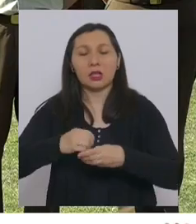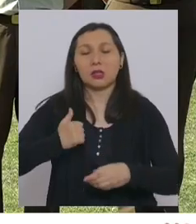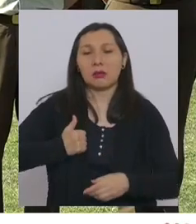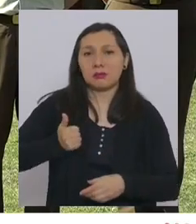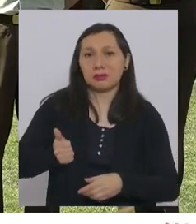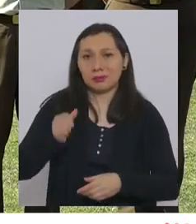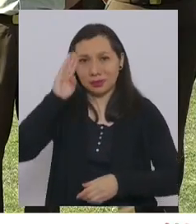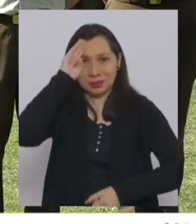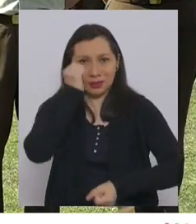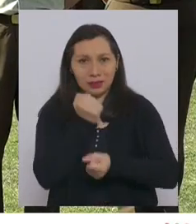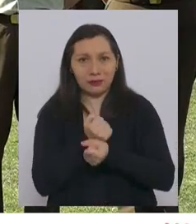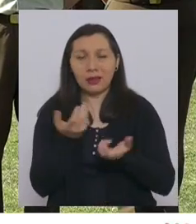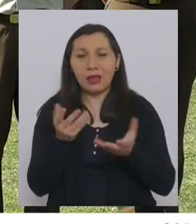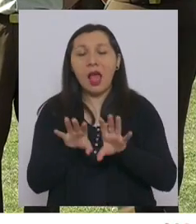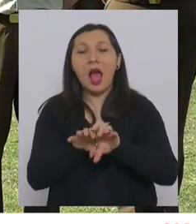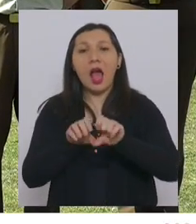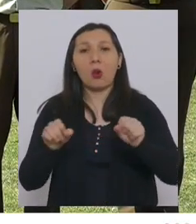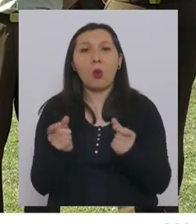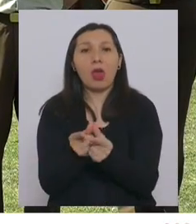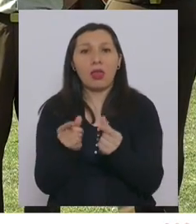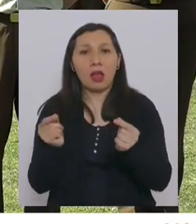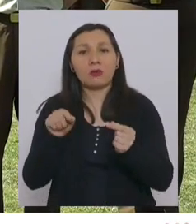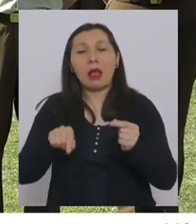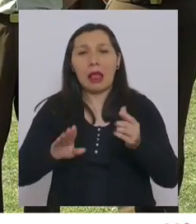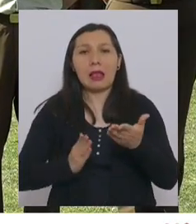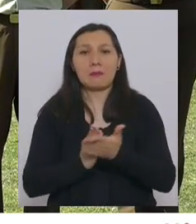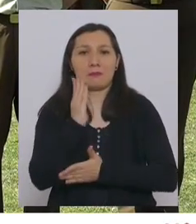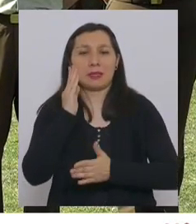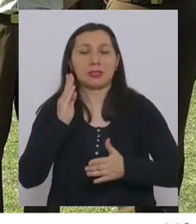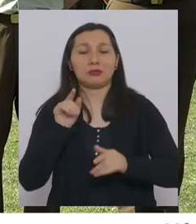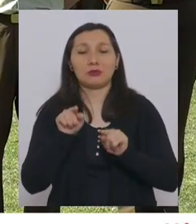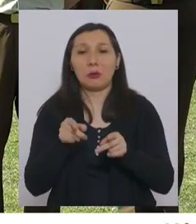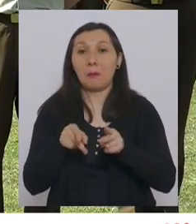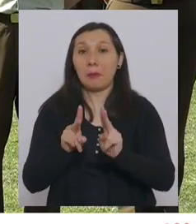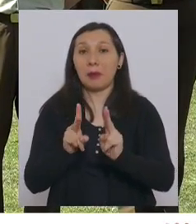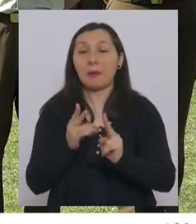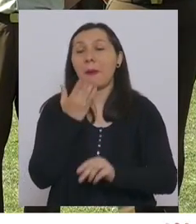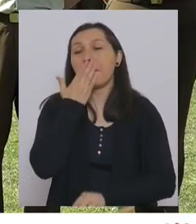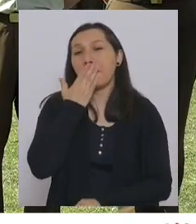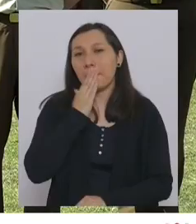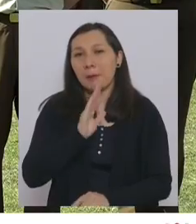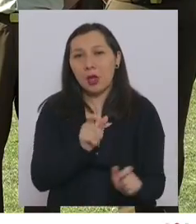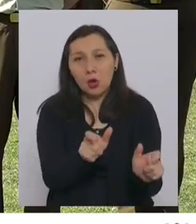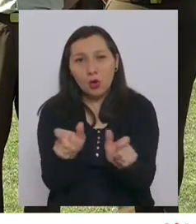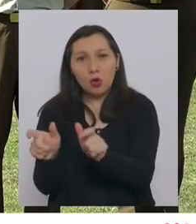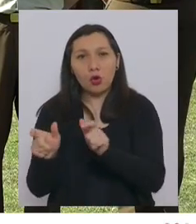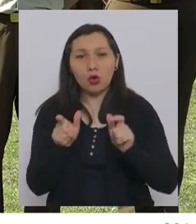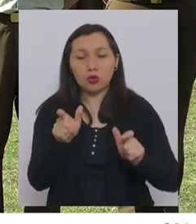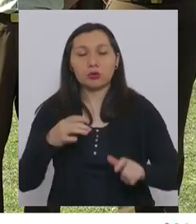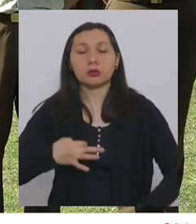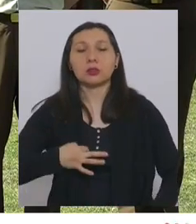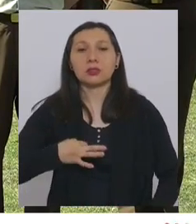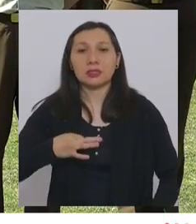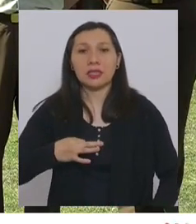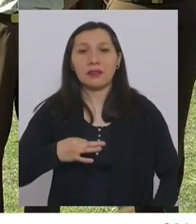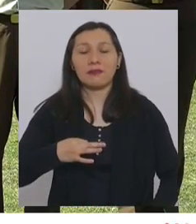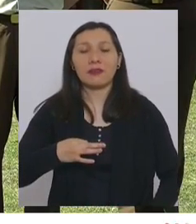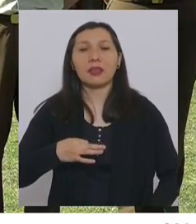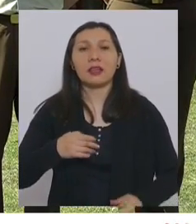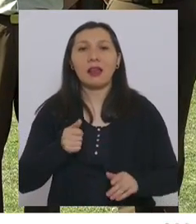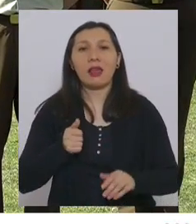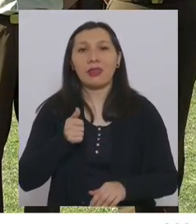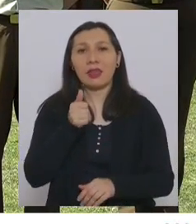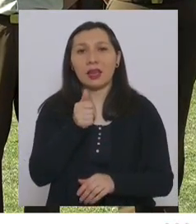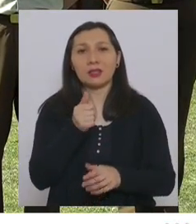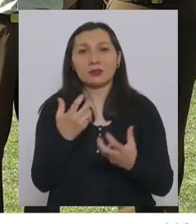también surge del acuerdo nacional y que permite un mejor control civil sobre la